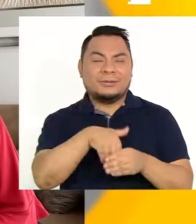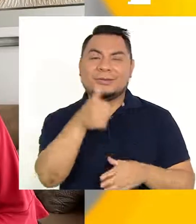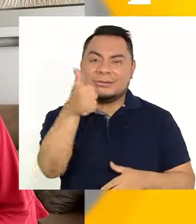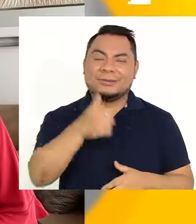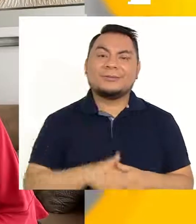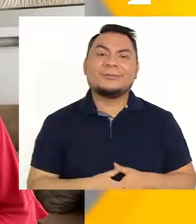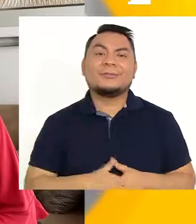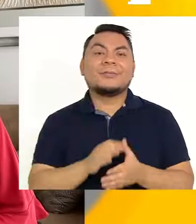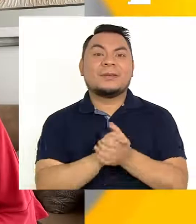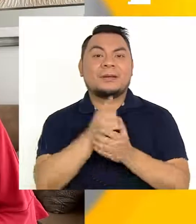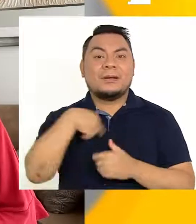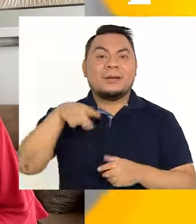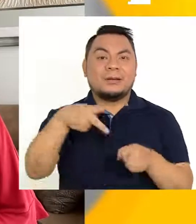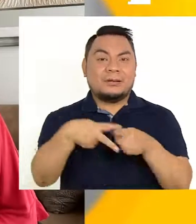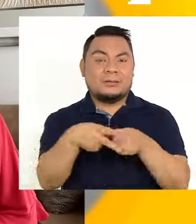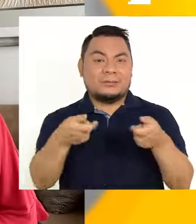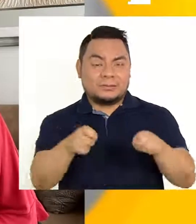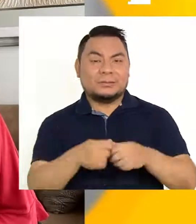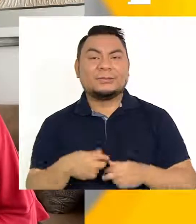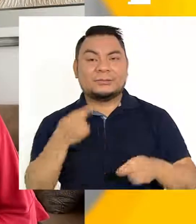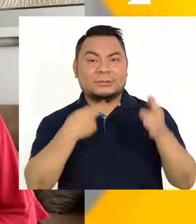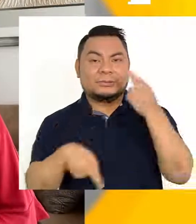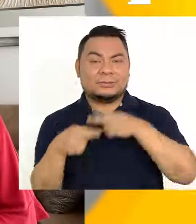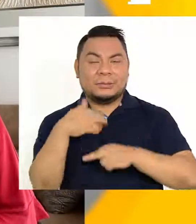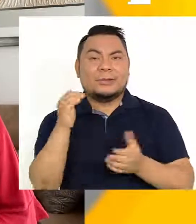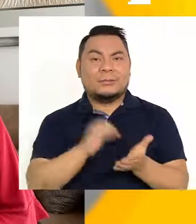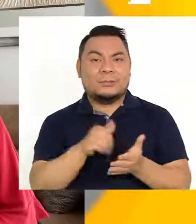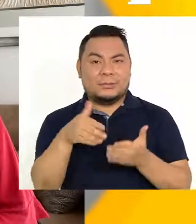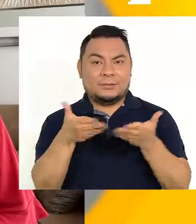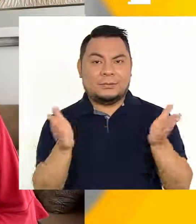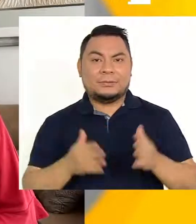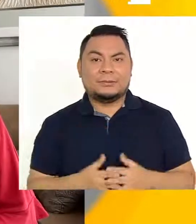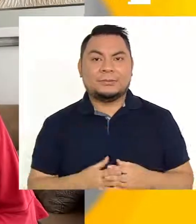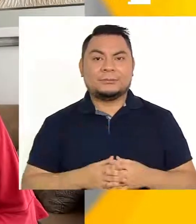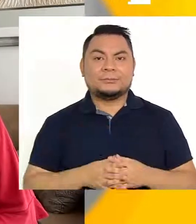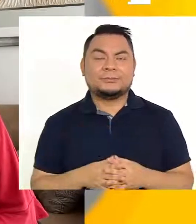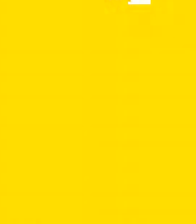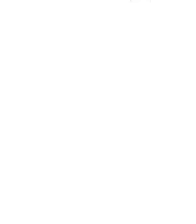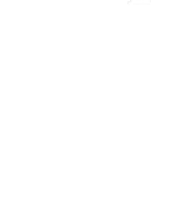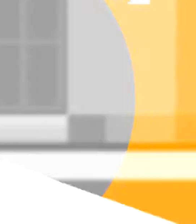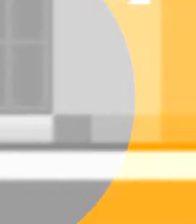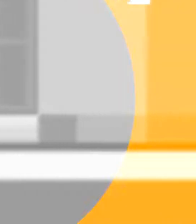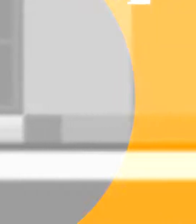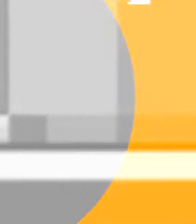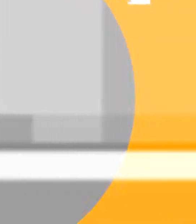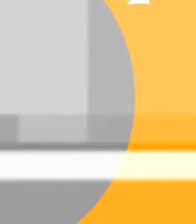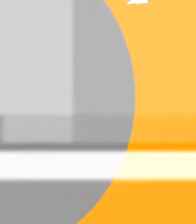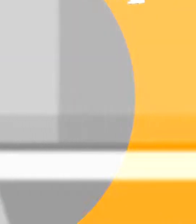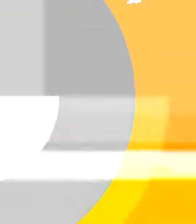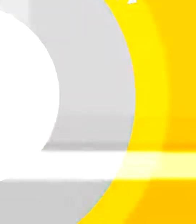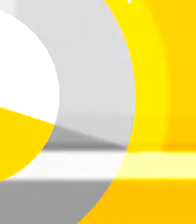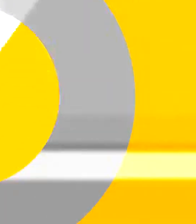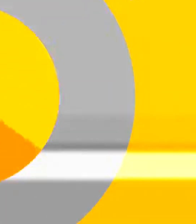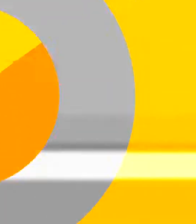de la votación. Amigos, vamos a una pequeña pausa. Regresamos con más en el programa.